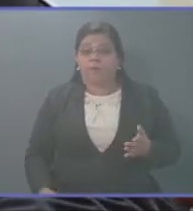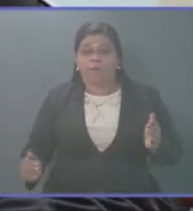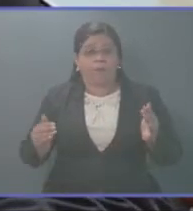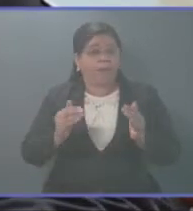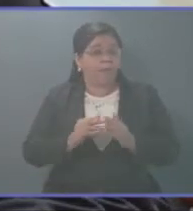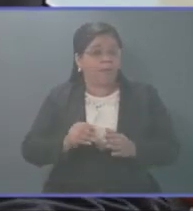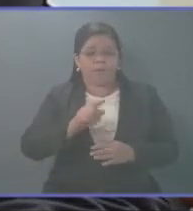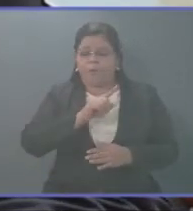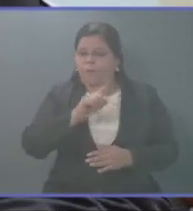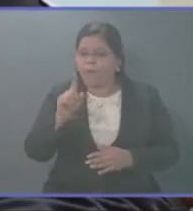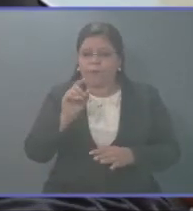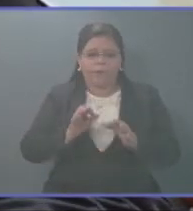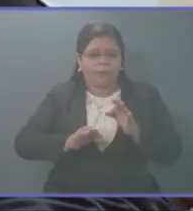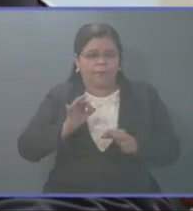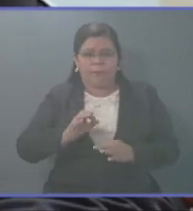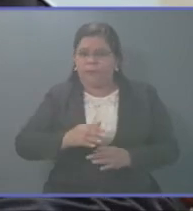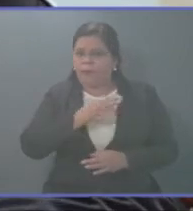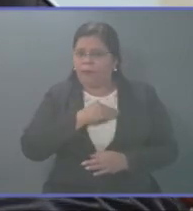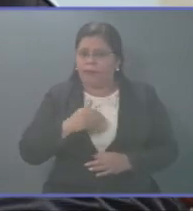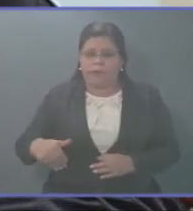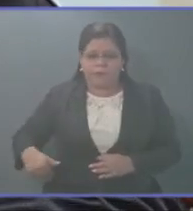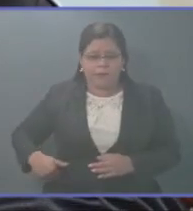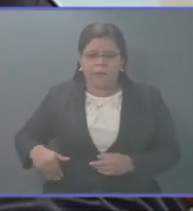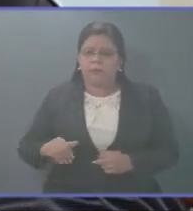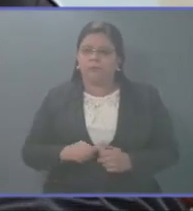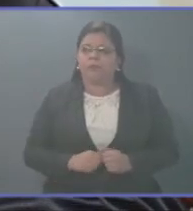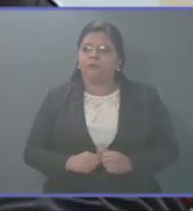con todo respeto, señor presidente,